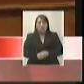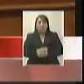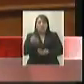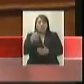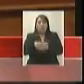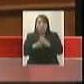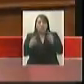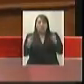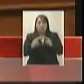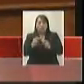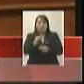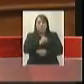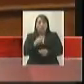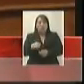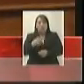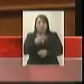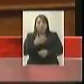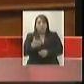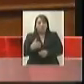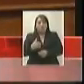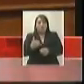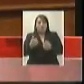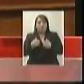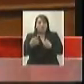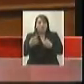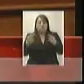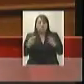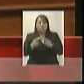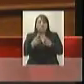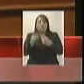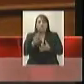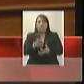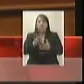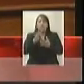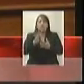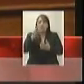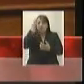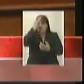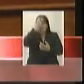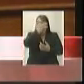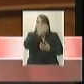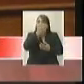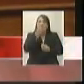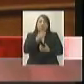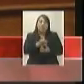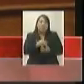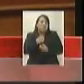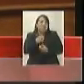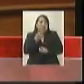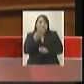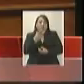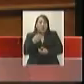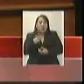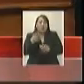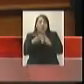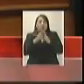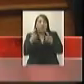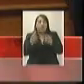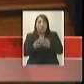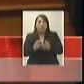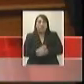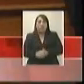esos encuentros, señor presidente, tuvimos un encuentro muy especial y muy emotivo, pues nos